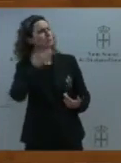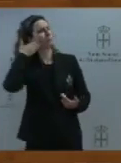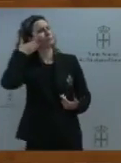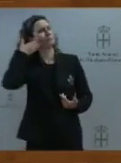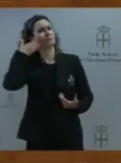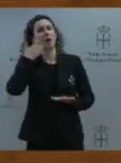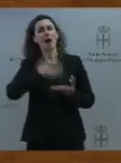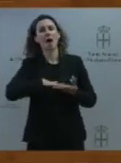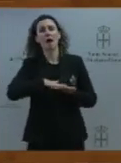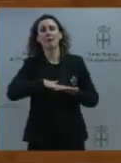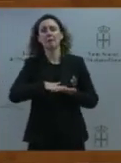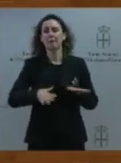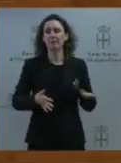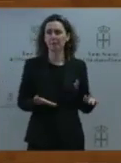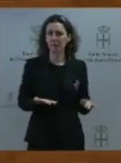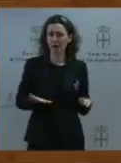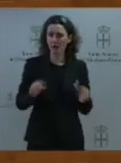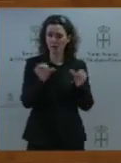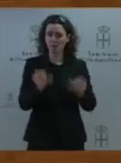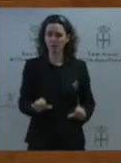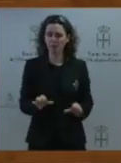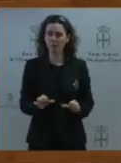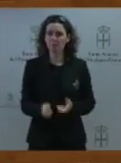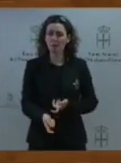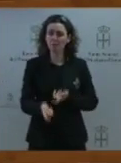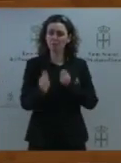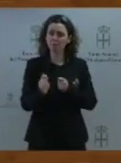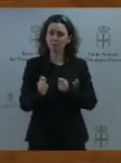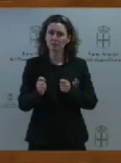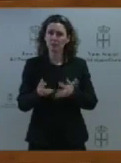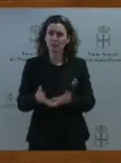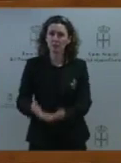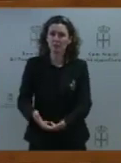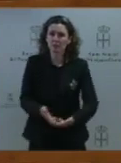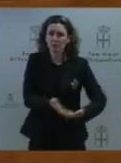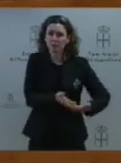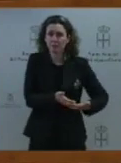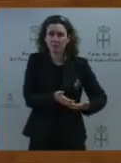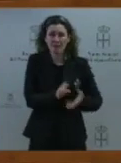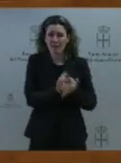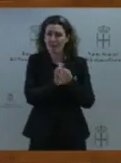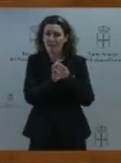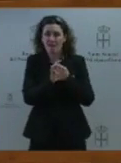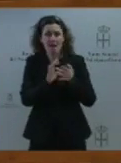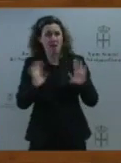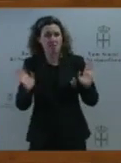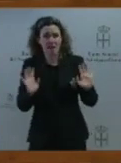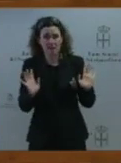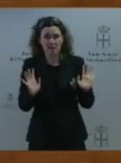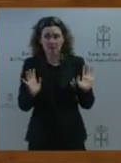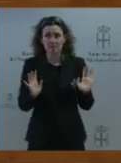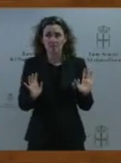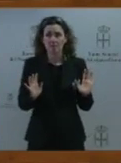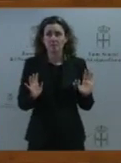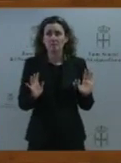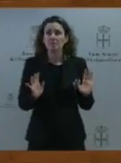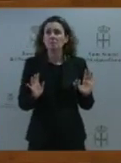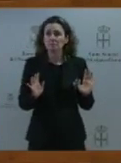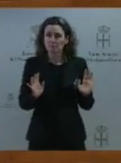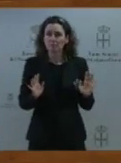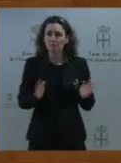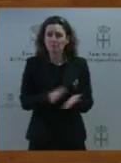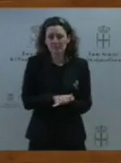pesca sostenibles que teníamos en Asturias que no tenían nada que ver con las artes de pesca que acaban con los mares en otras zonas